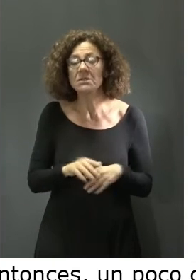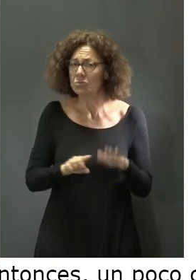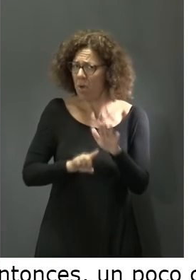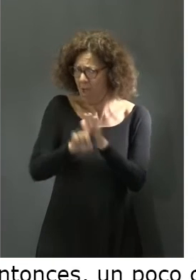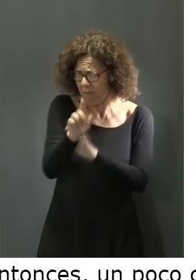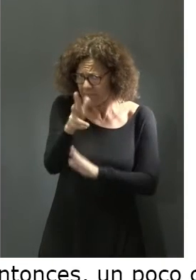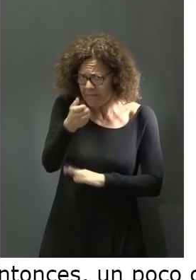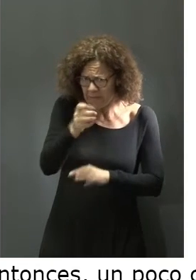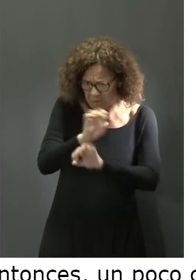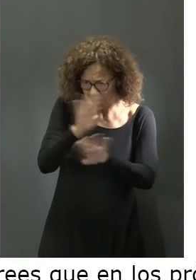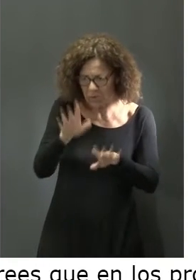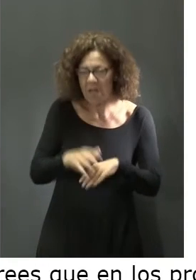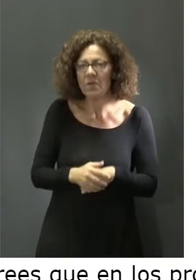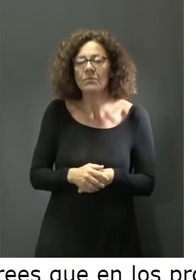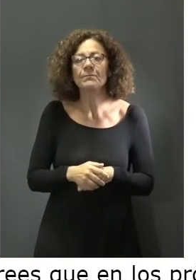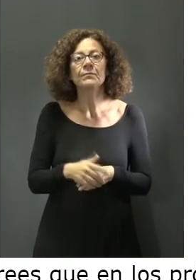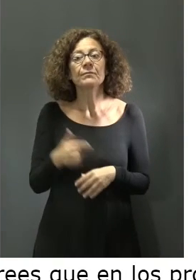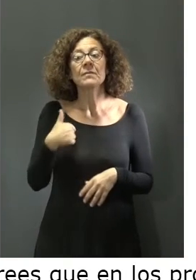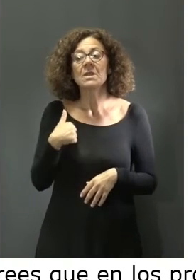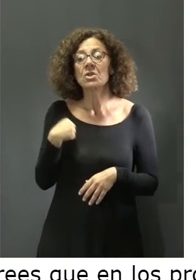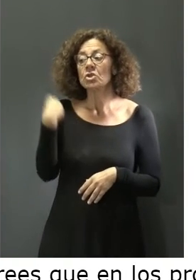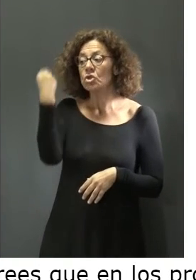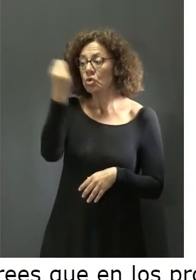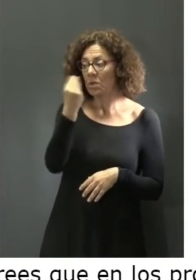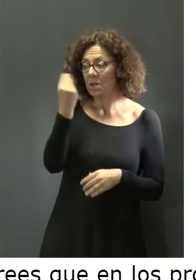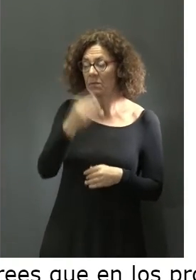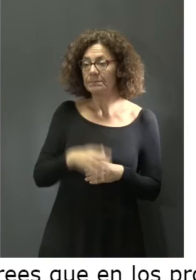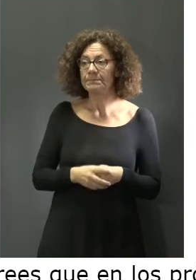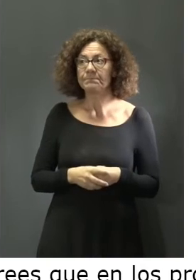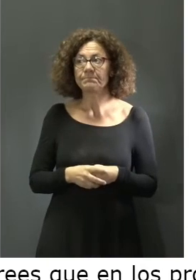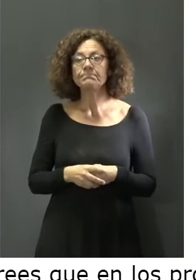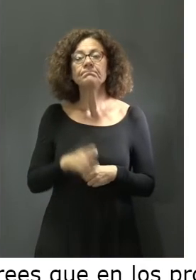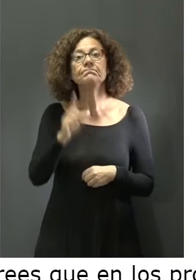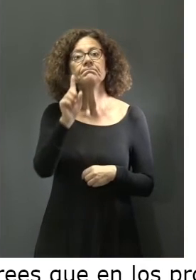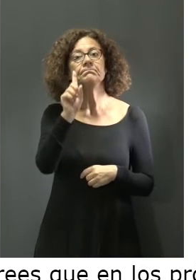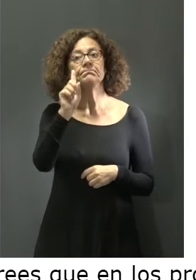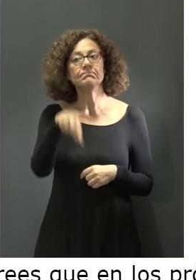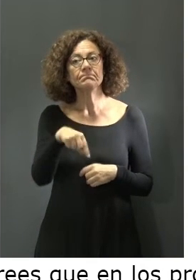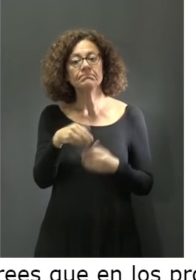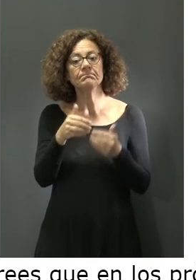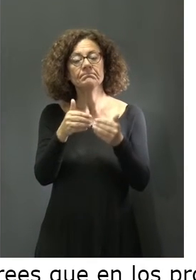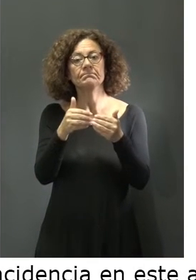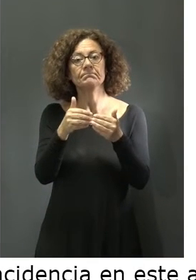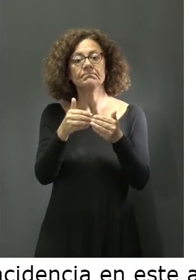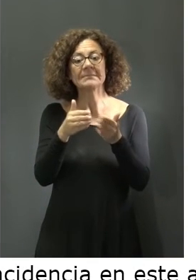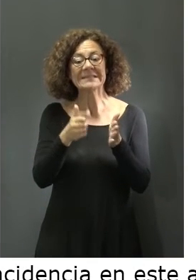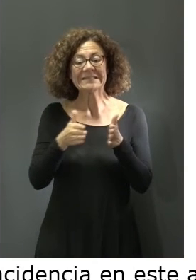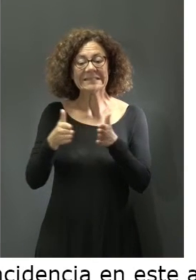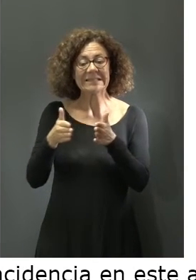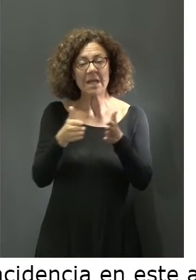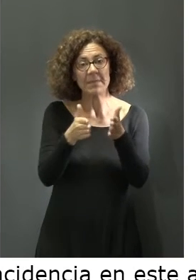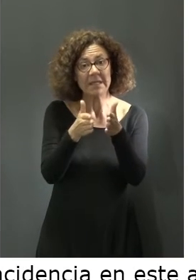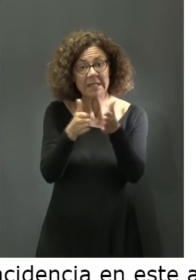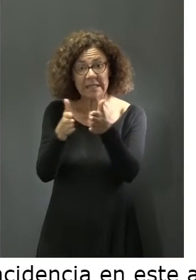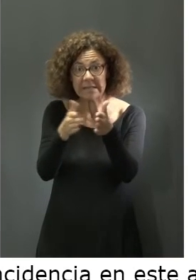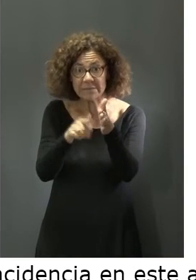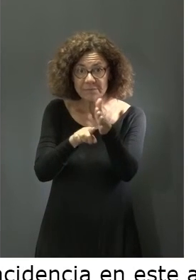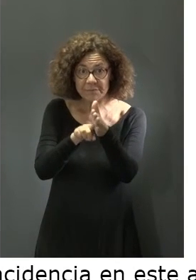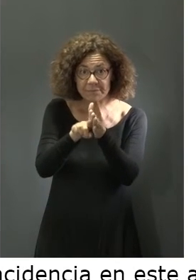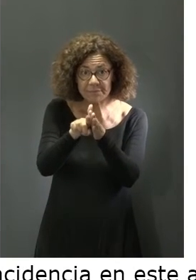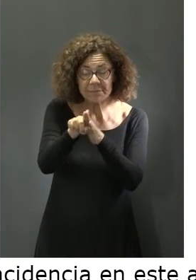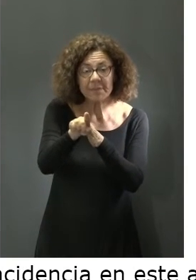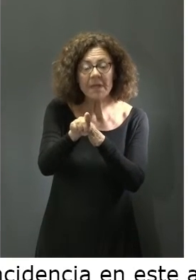derechos, efectivamente. Yo creo que vamos también abriendo caminos y nos estamos